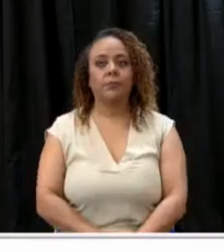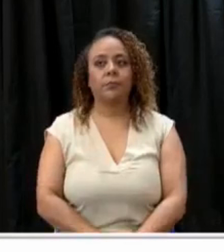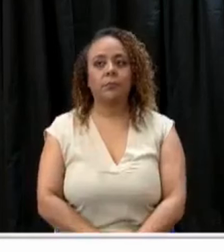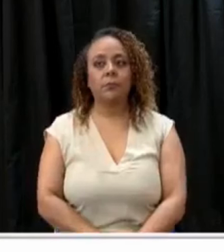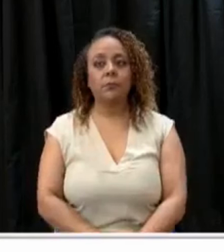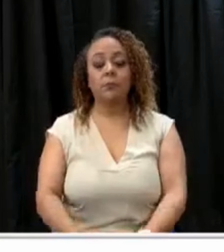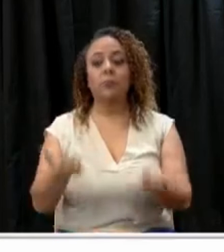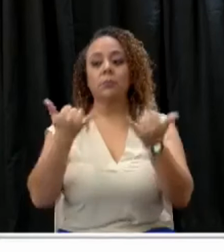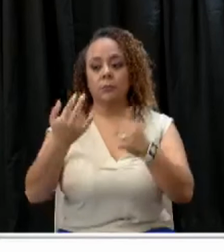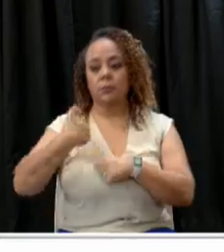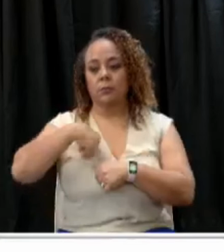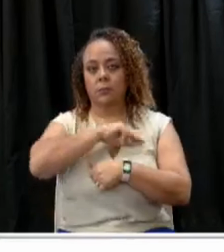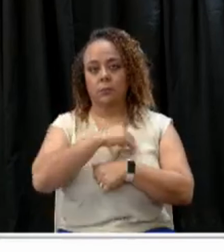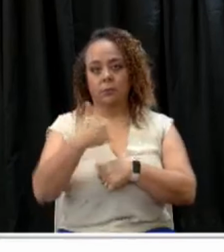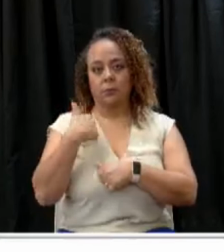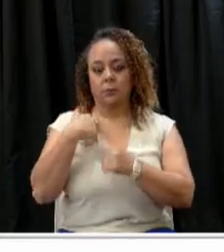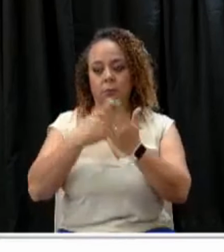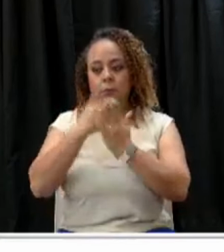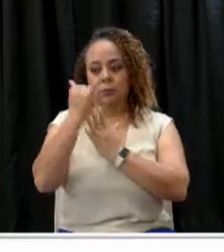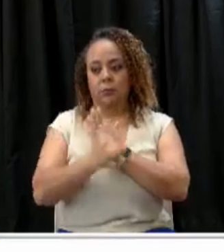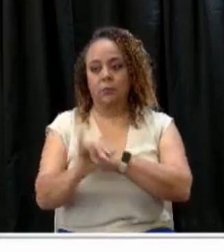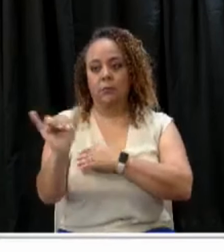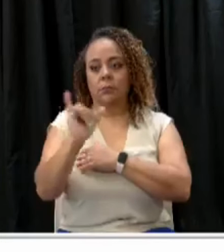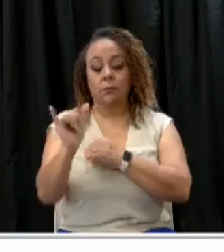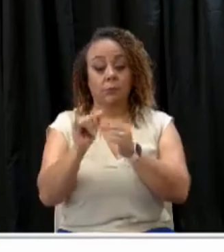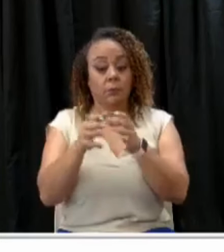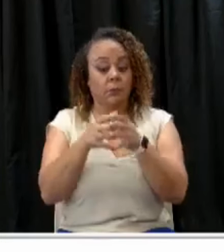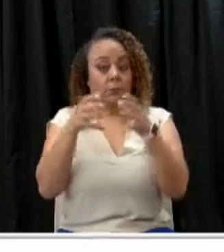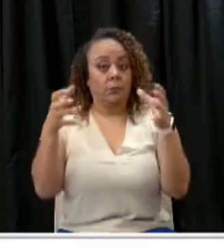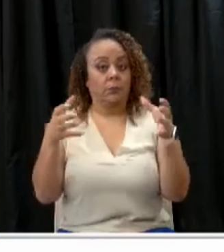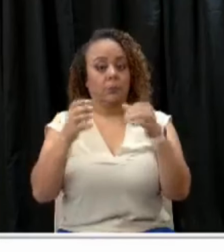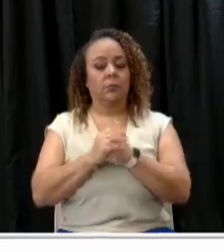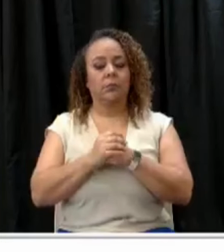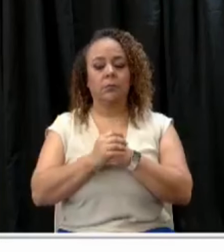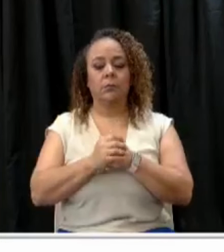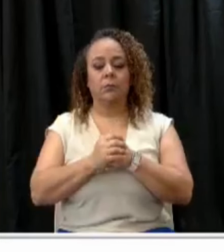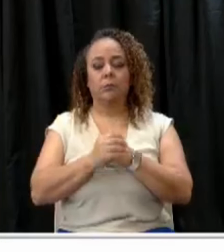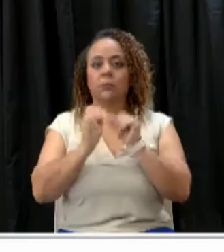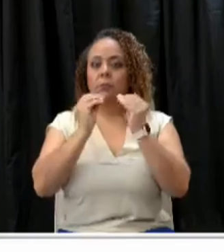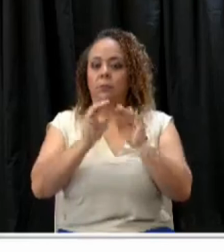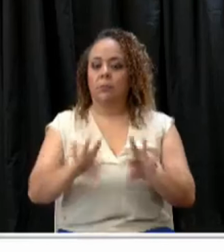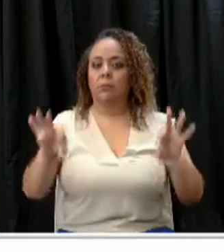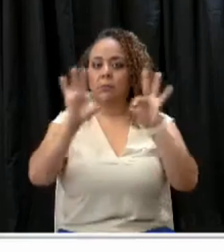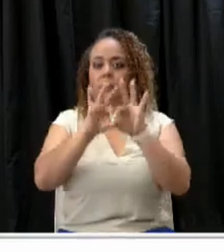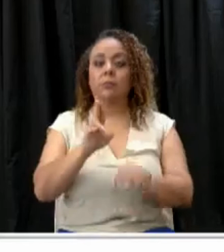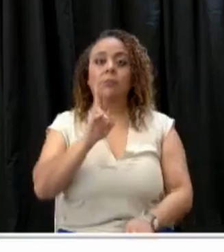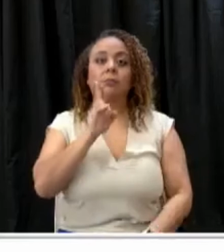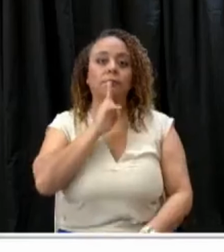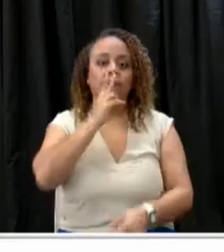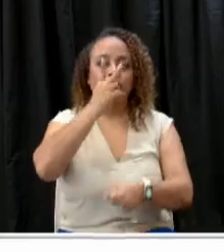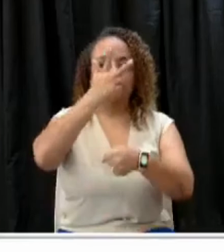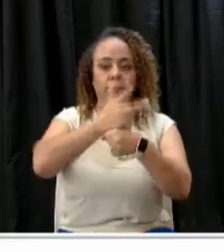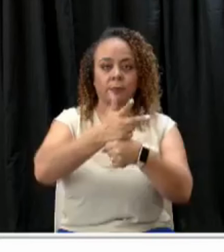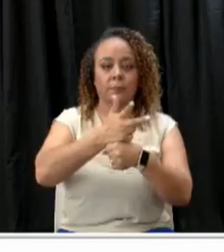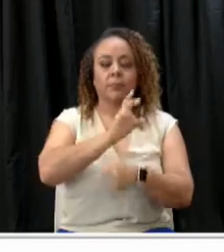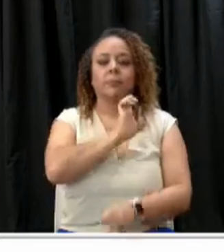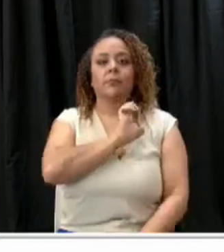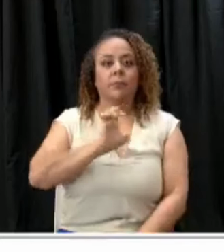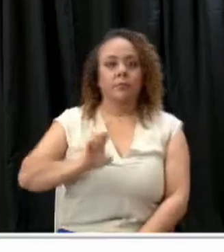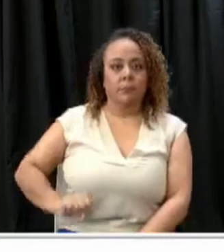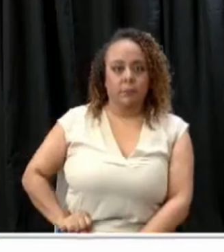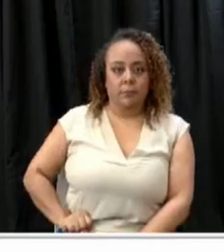momento nosotros tenemos un proyecto también muy grande e importante en Honduras, Guatemala y El